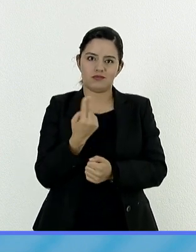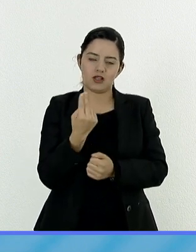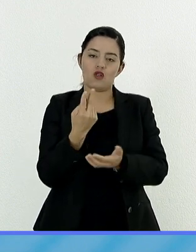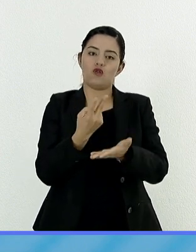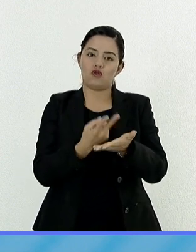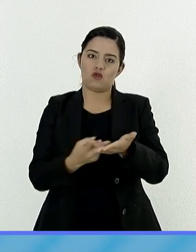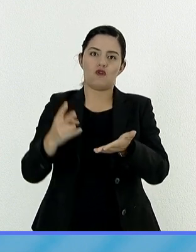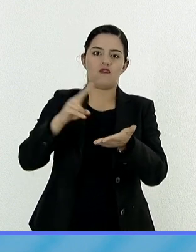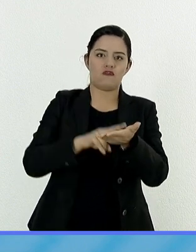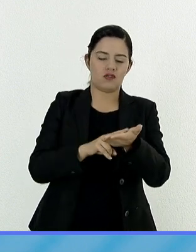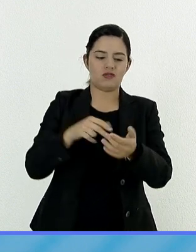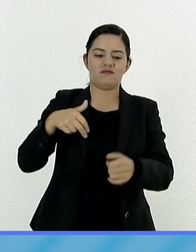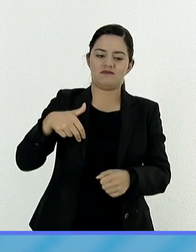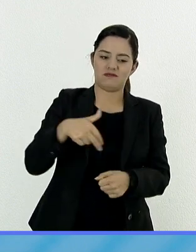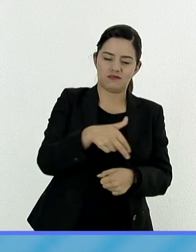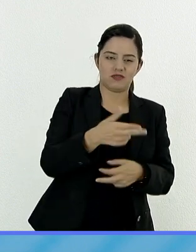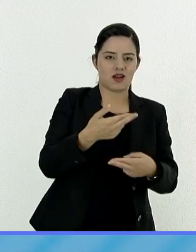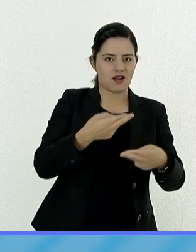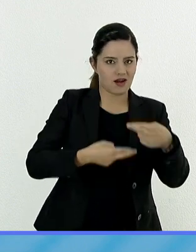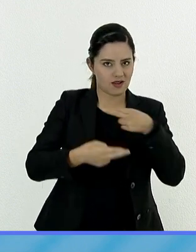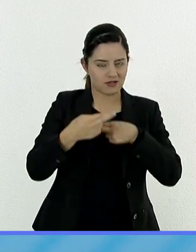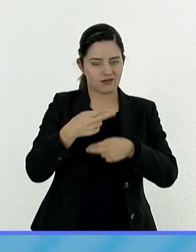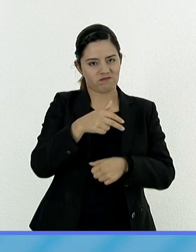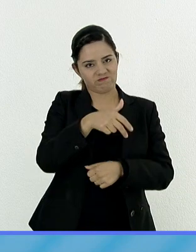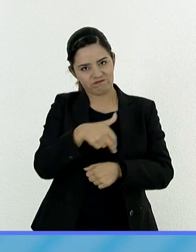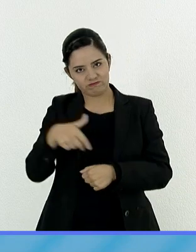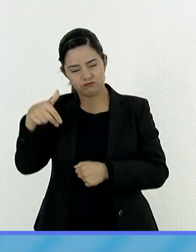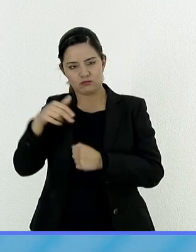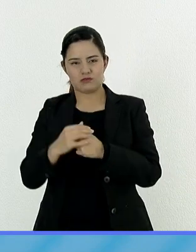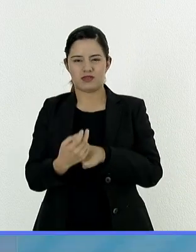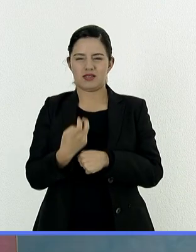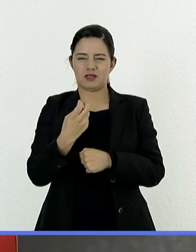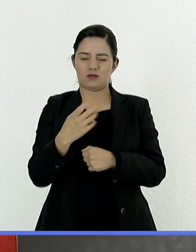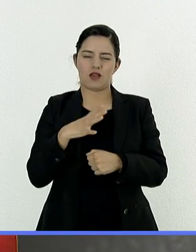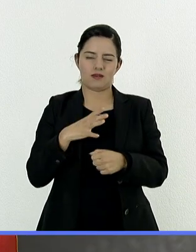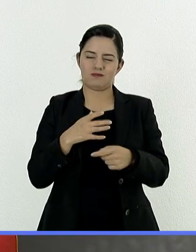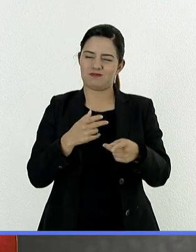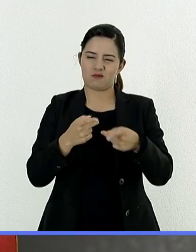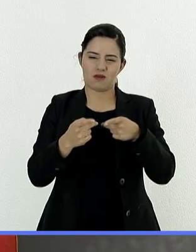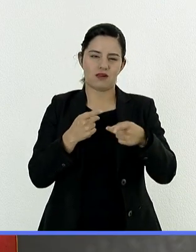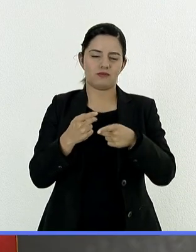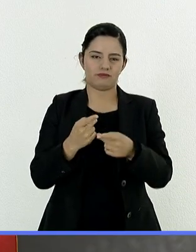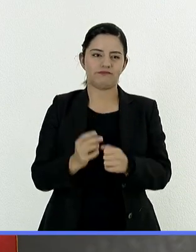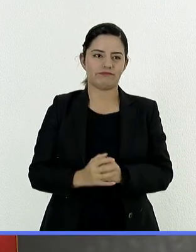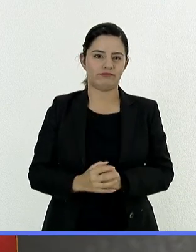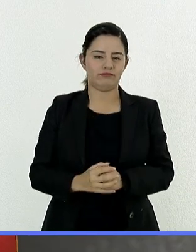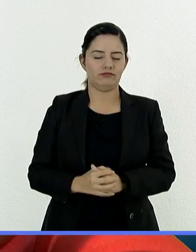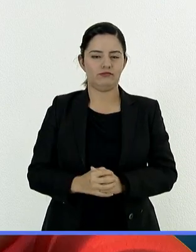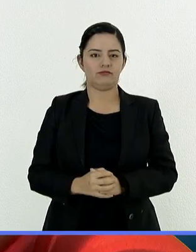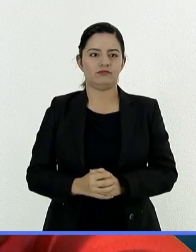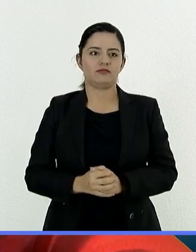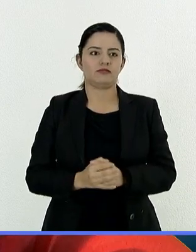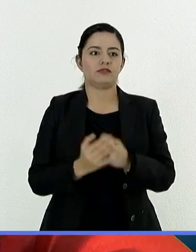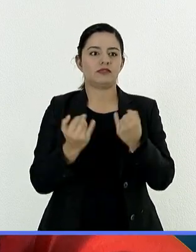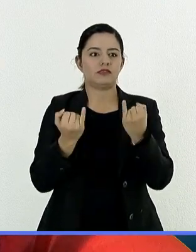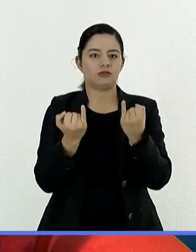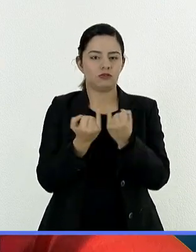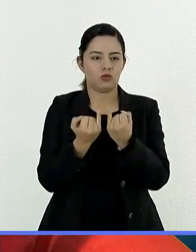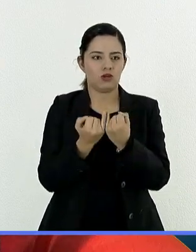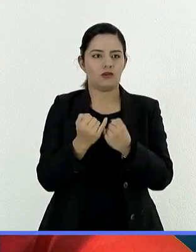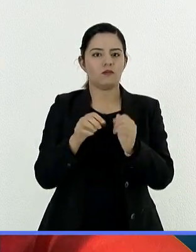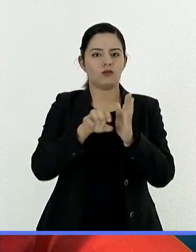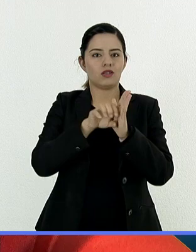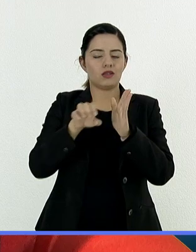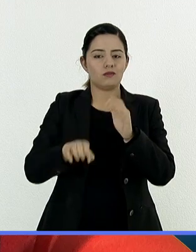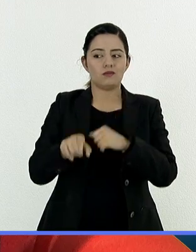paralela al ser arqueólogo el el ser arqueólogo de Cuevas y me imagino además que pues vas ampliando el equipo que